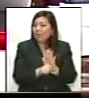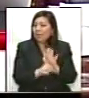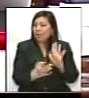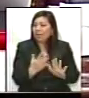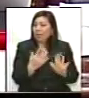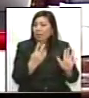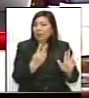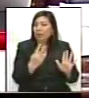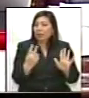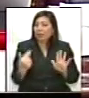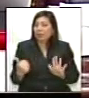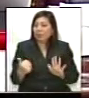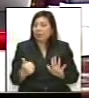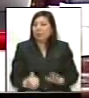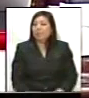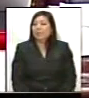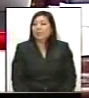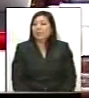1576